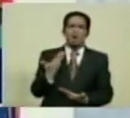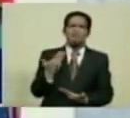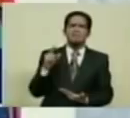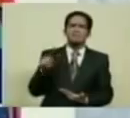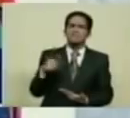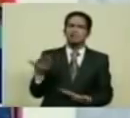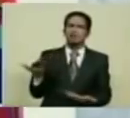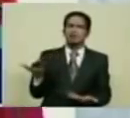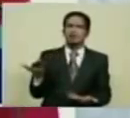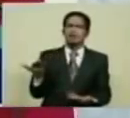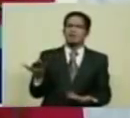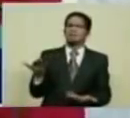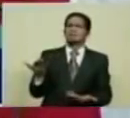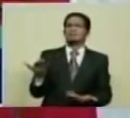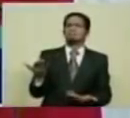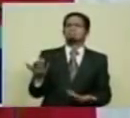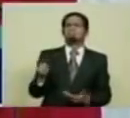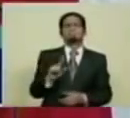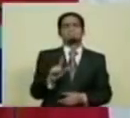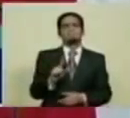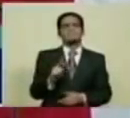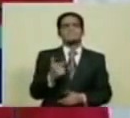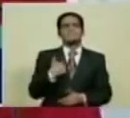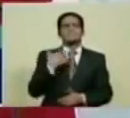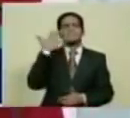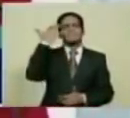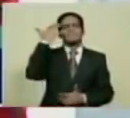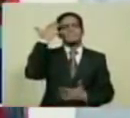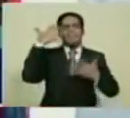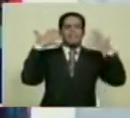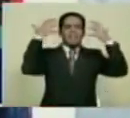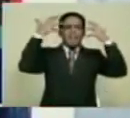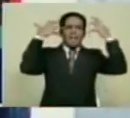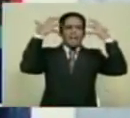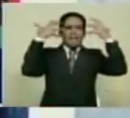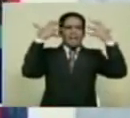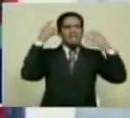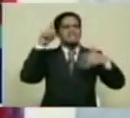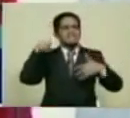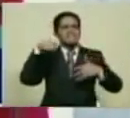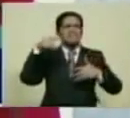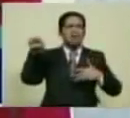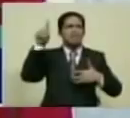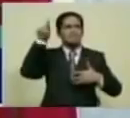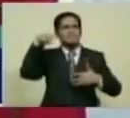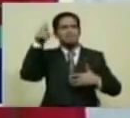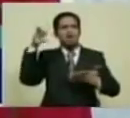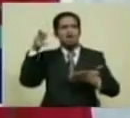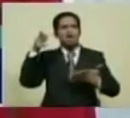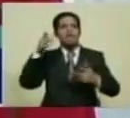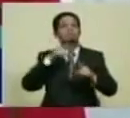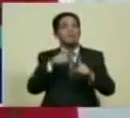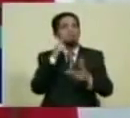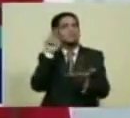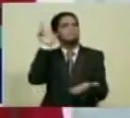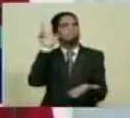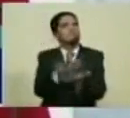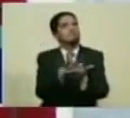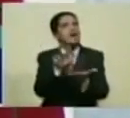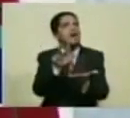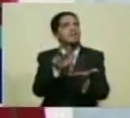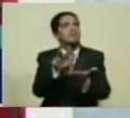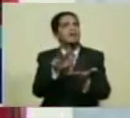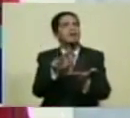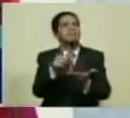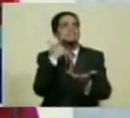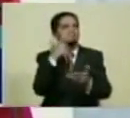nuestros delegados y delegadas? Y bueno, uno disciplinado, uno siempre, bueno, será bien o no será mal, pero afortunadamente fue aprobada, no solamente